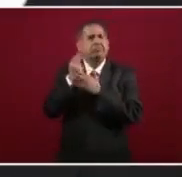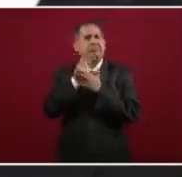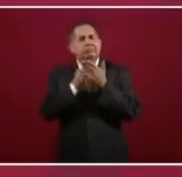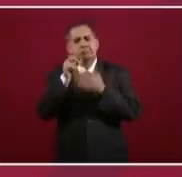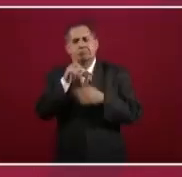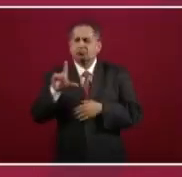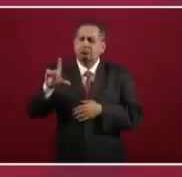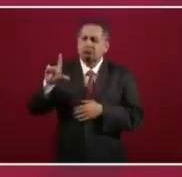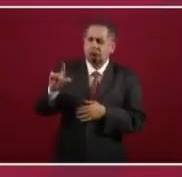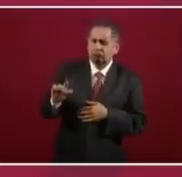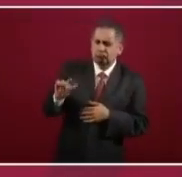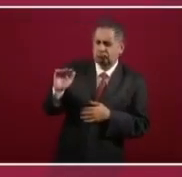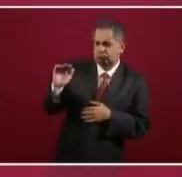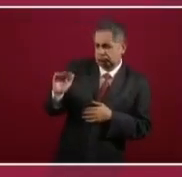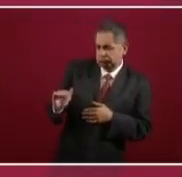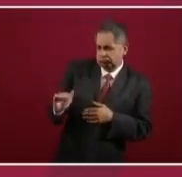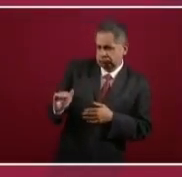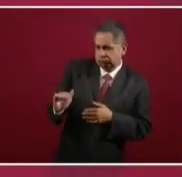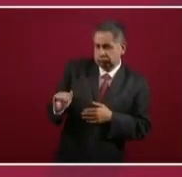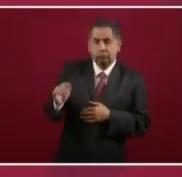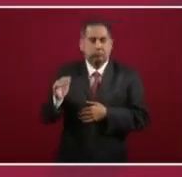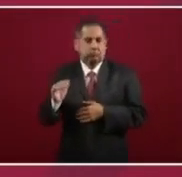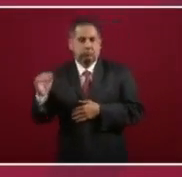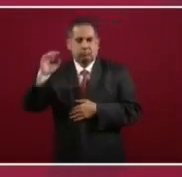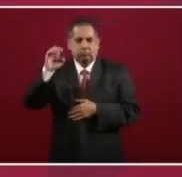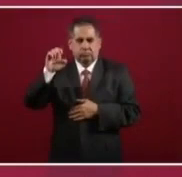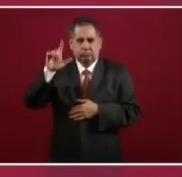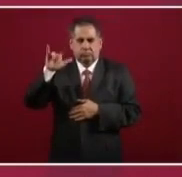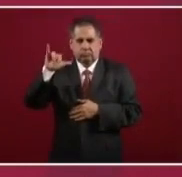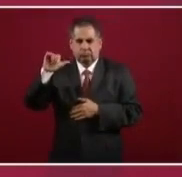pequeño día a día es gigante